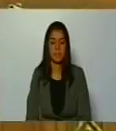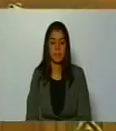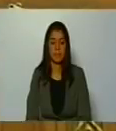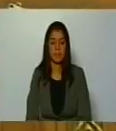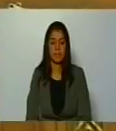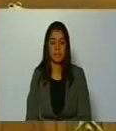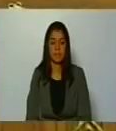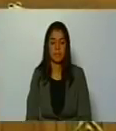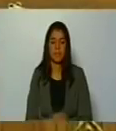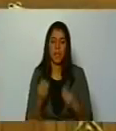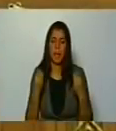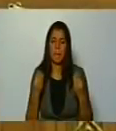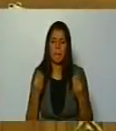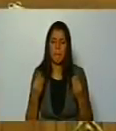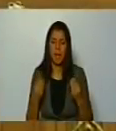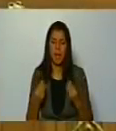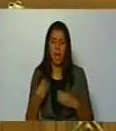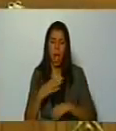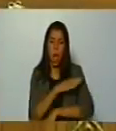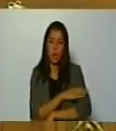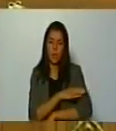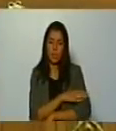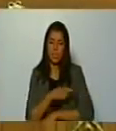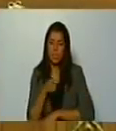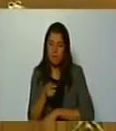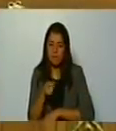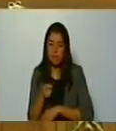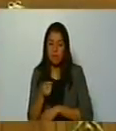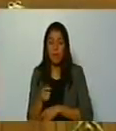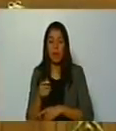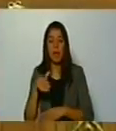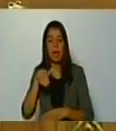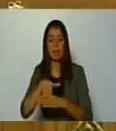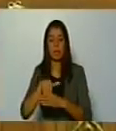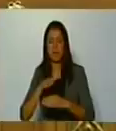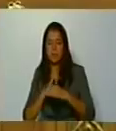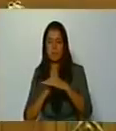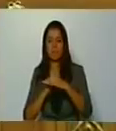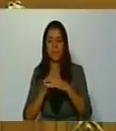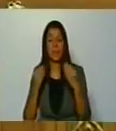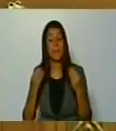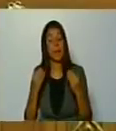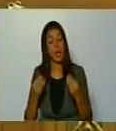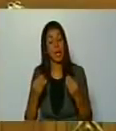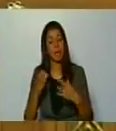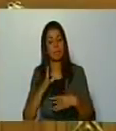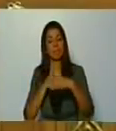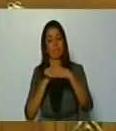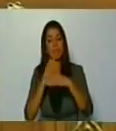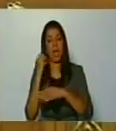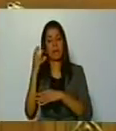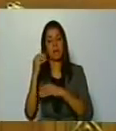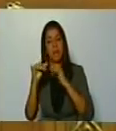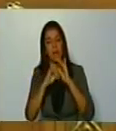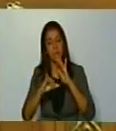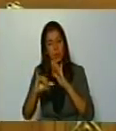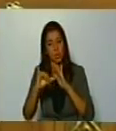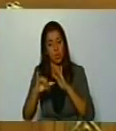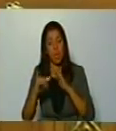Todo esto era para evitar que se instalara la Asamblea Nacional Constituyente. Y ahí no importaba que muriera quien